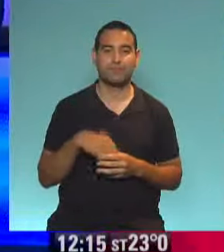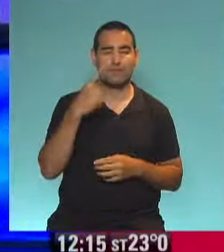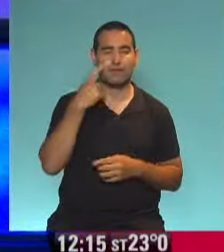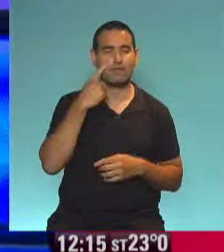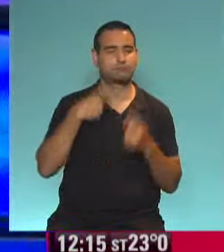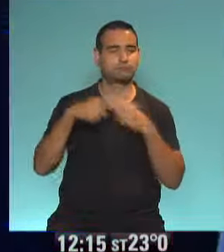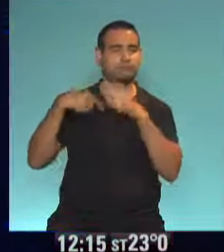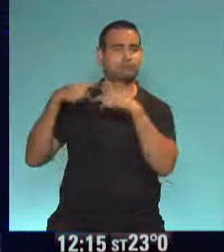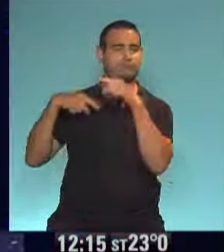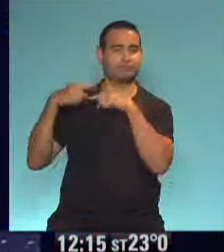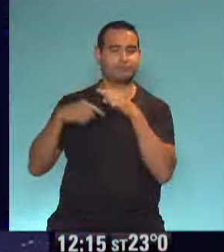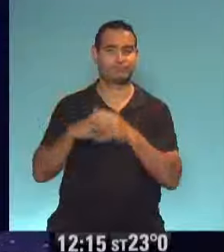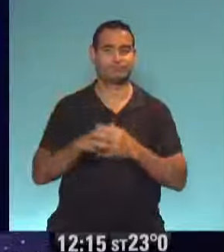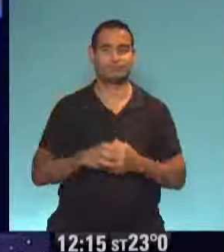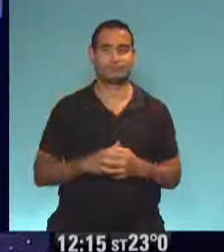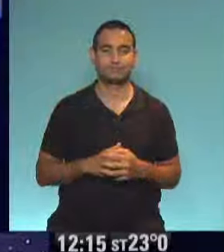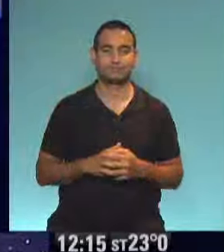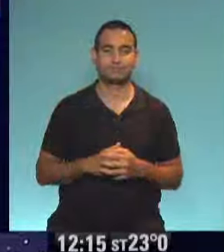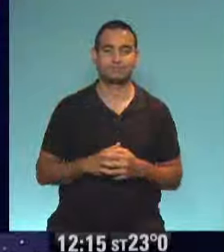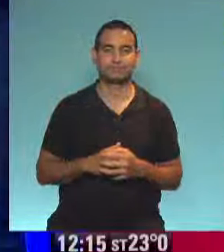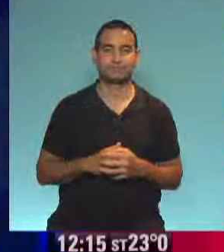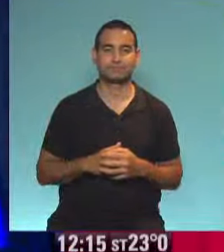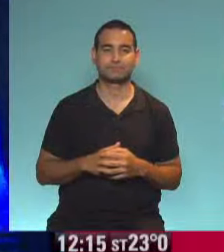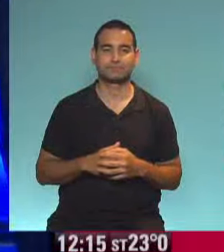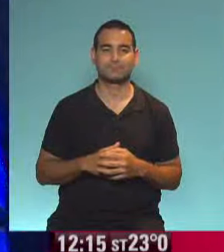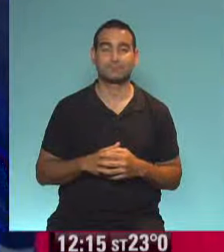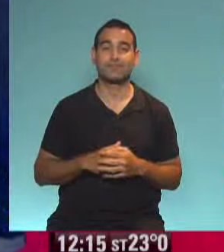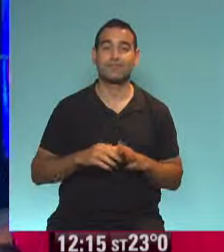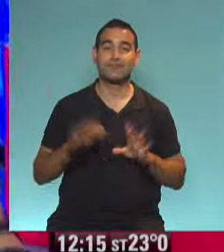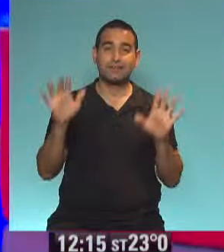vamos para atrás. ¿Qué sabíamos?